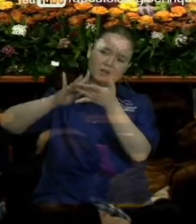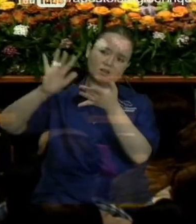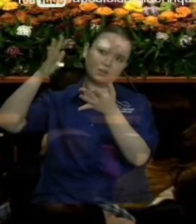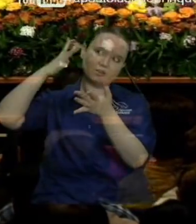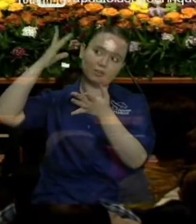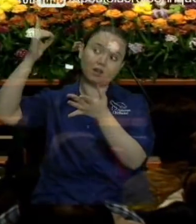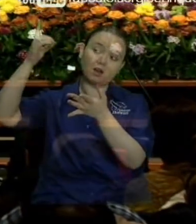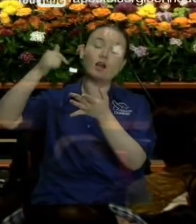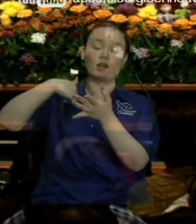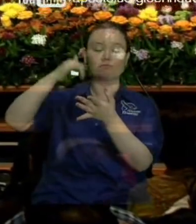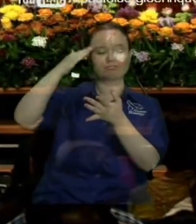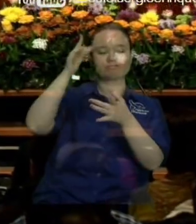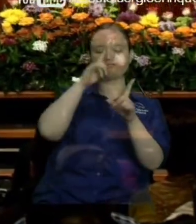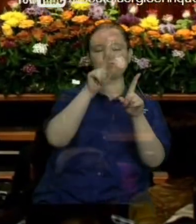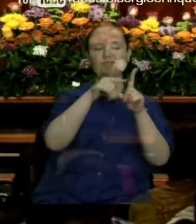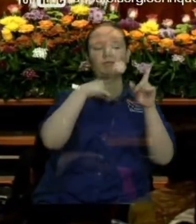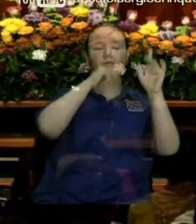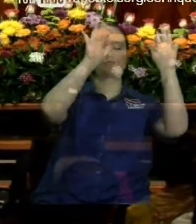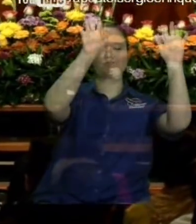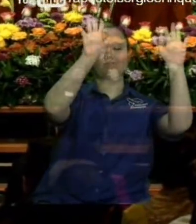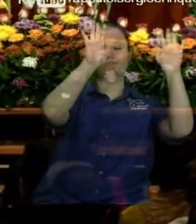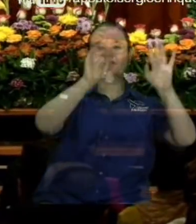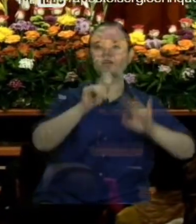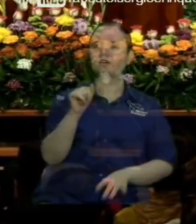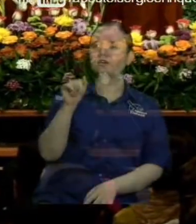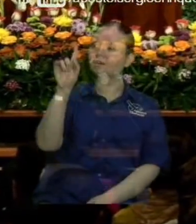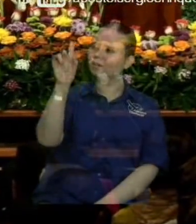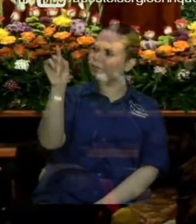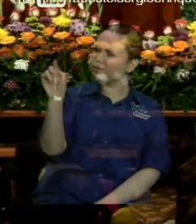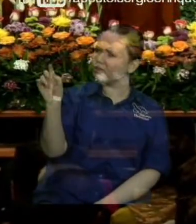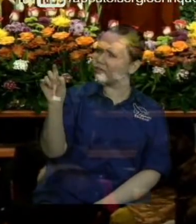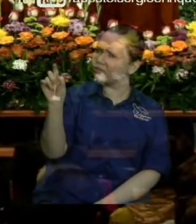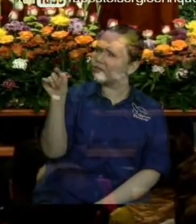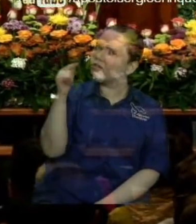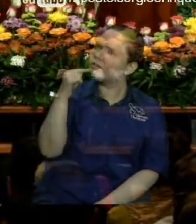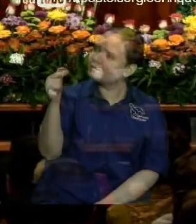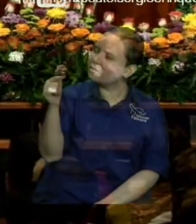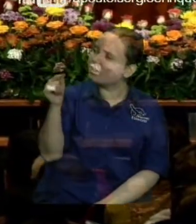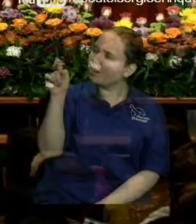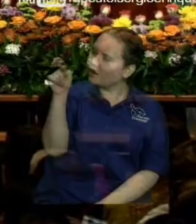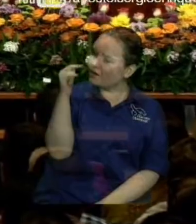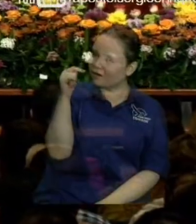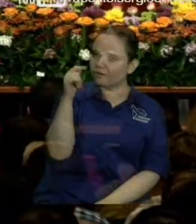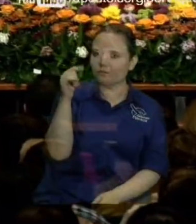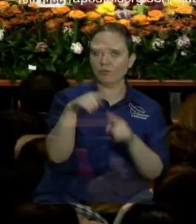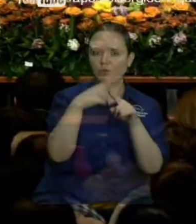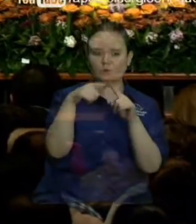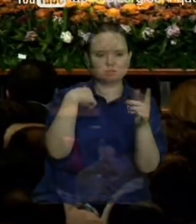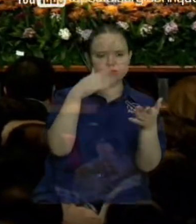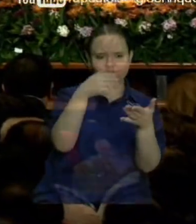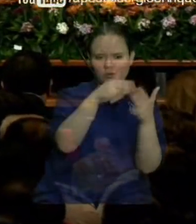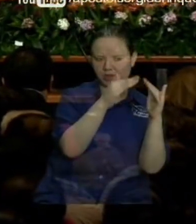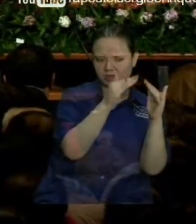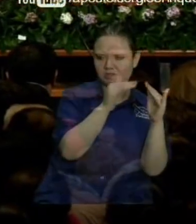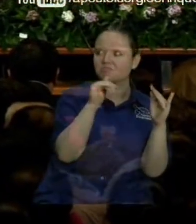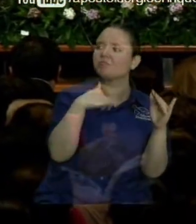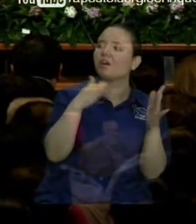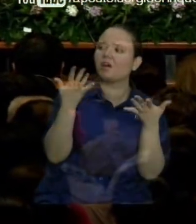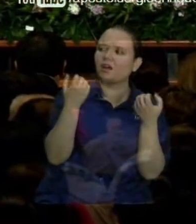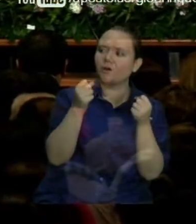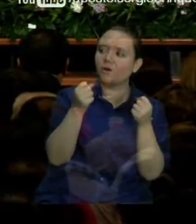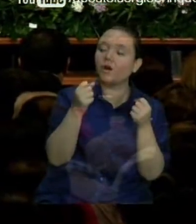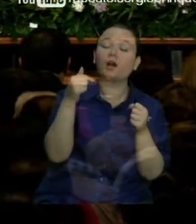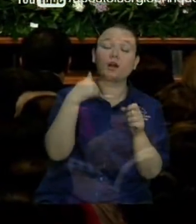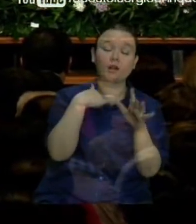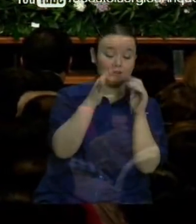también levantaba las manos. Hermano, y mire, ¿qué hago ahorita al llegar a mi casa? Ore y lea la Biblia. Yo